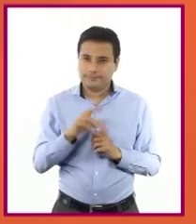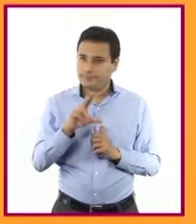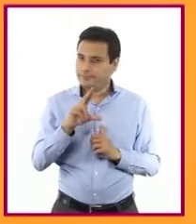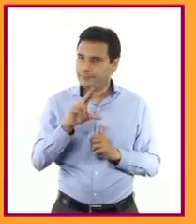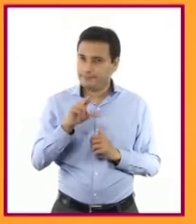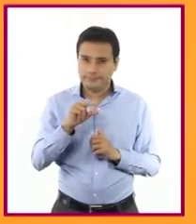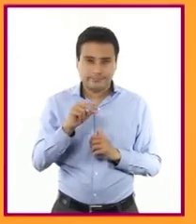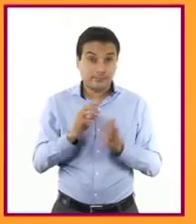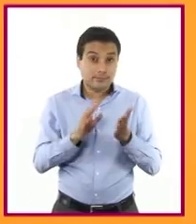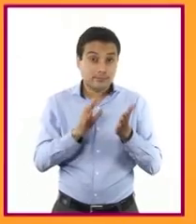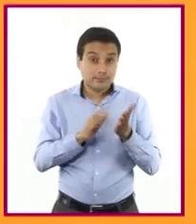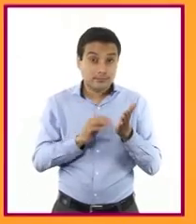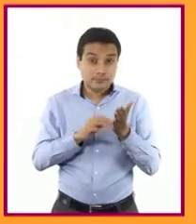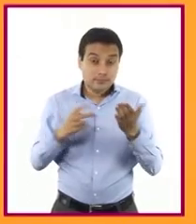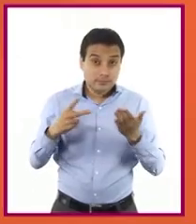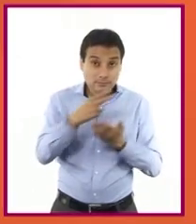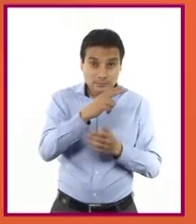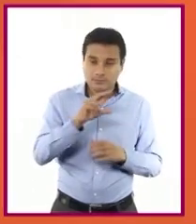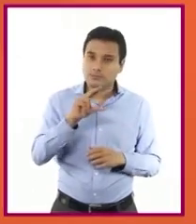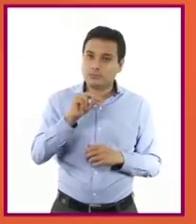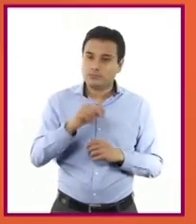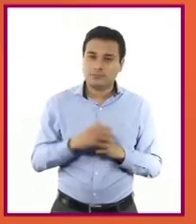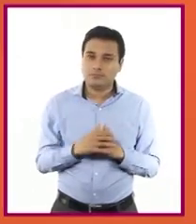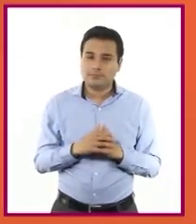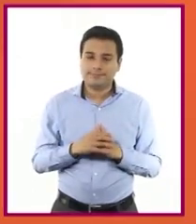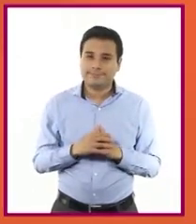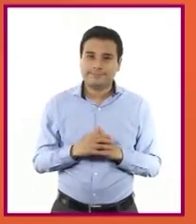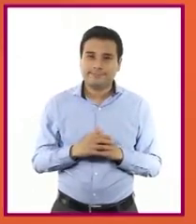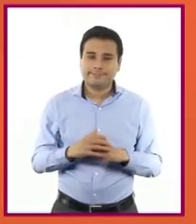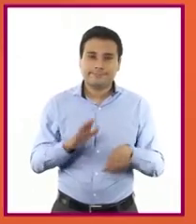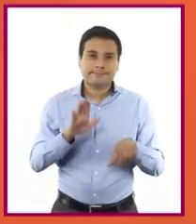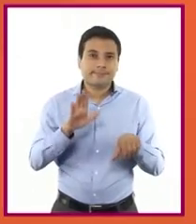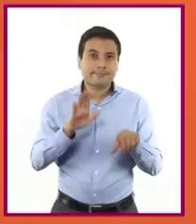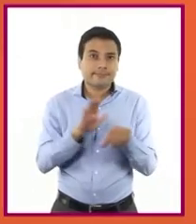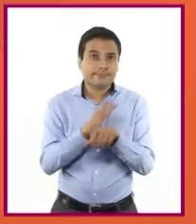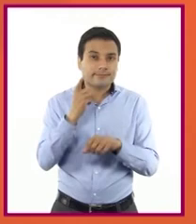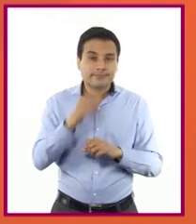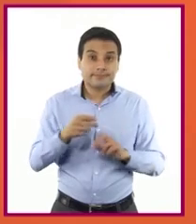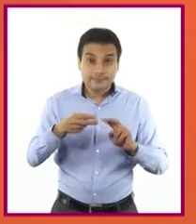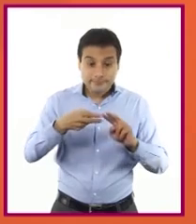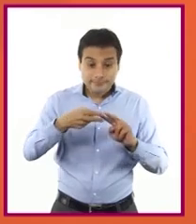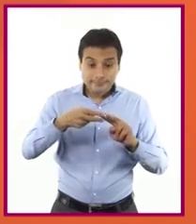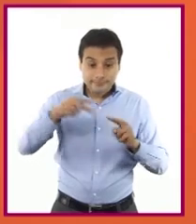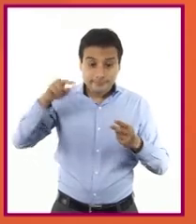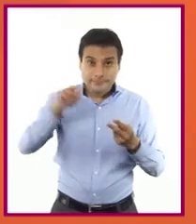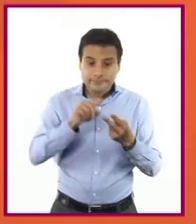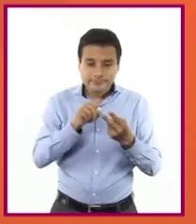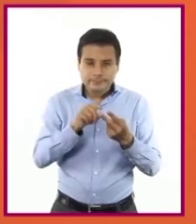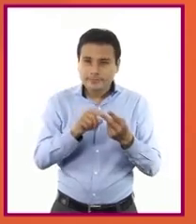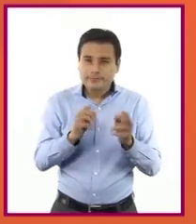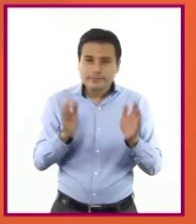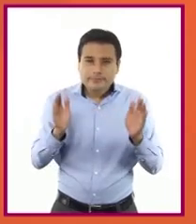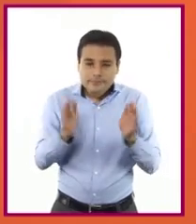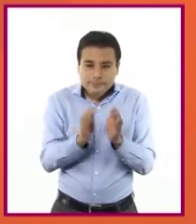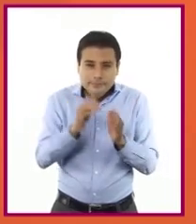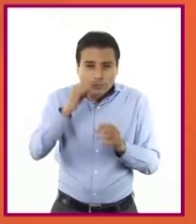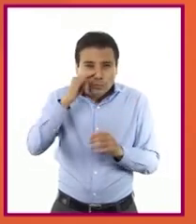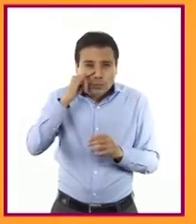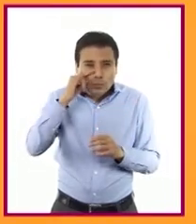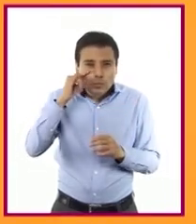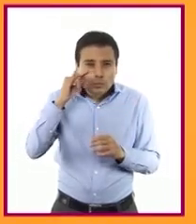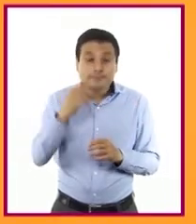papel. Pues estamos hablando de estructuras muy pequeñas llamadas